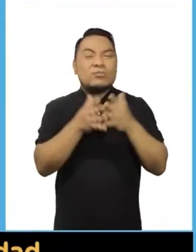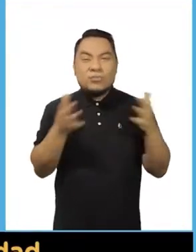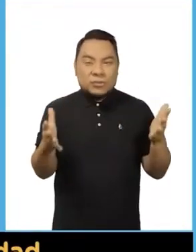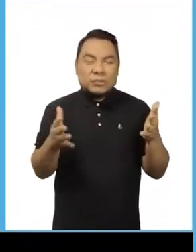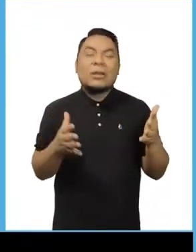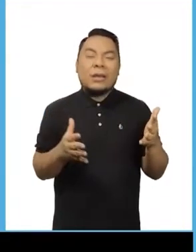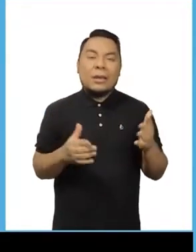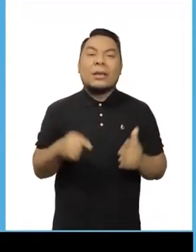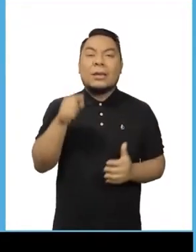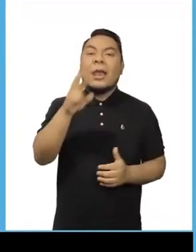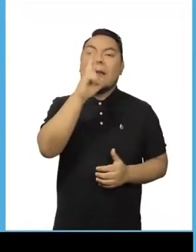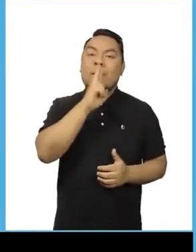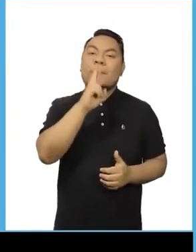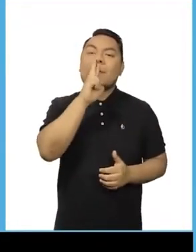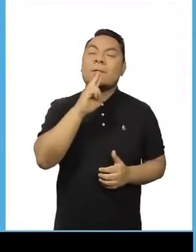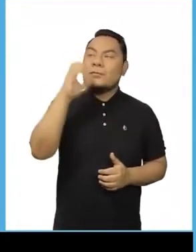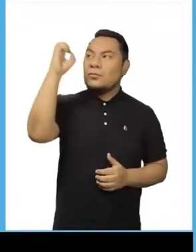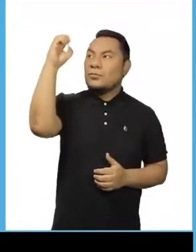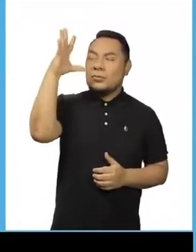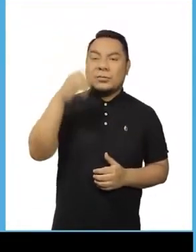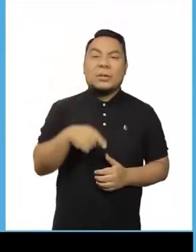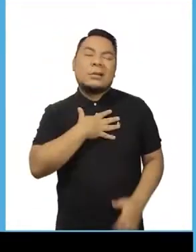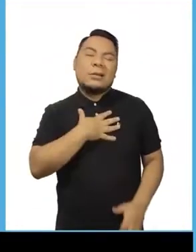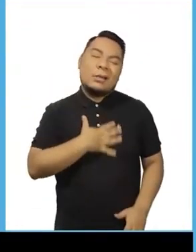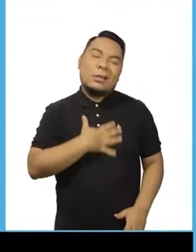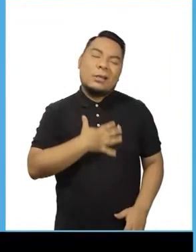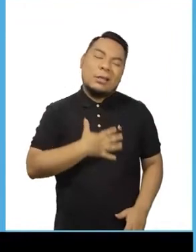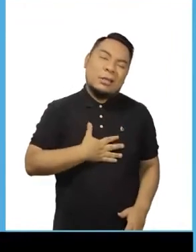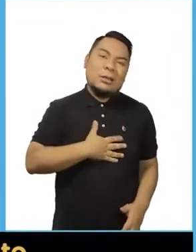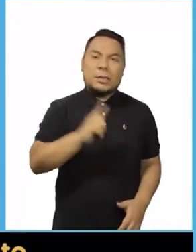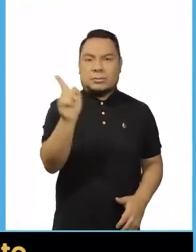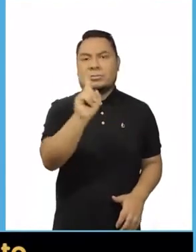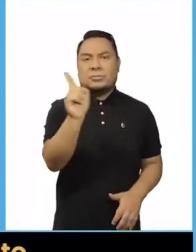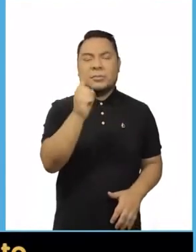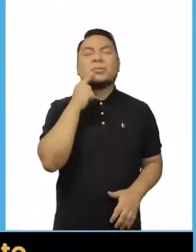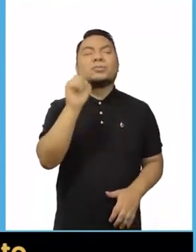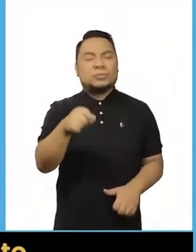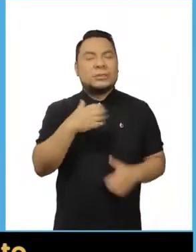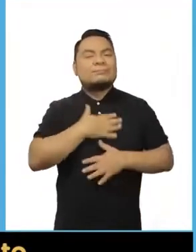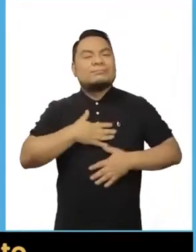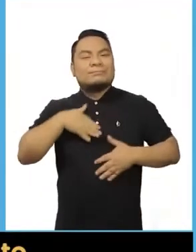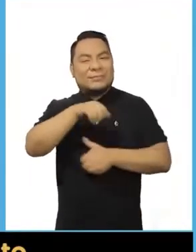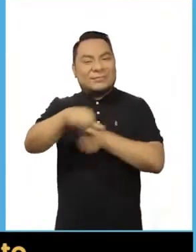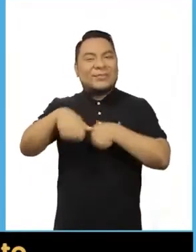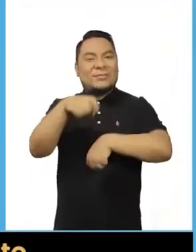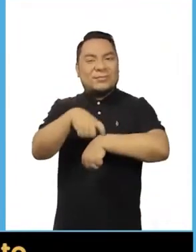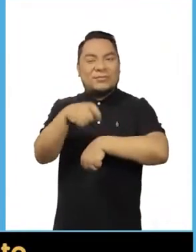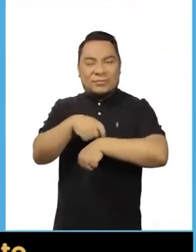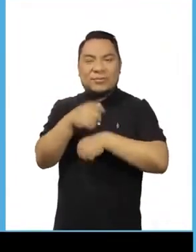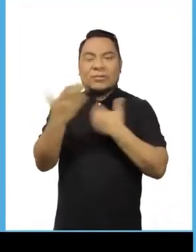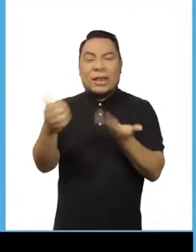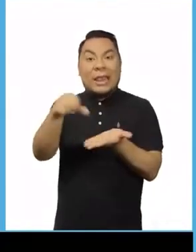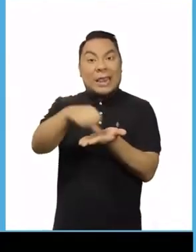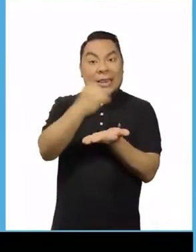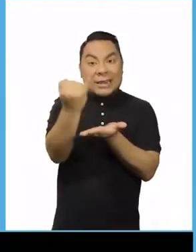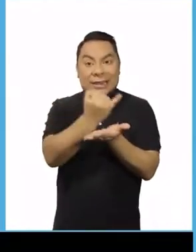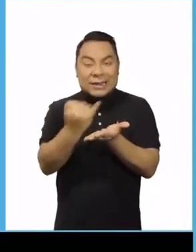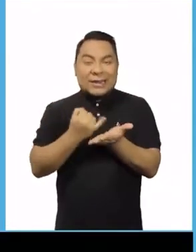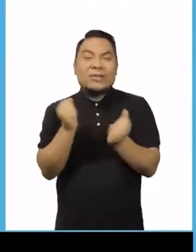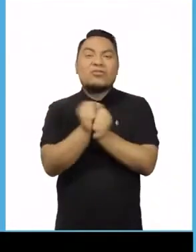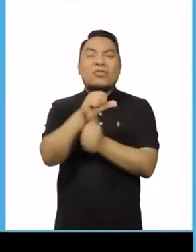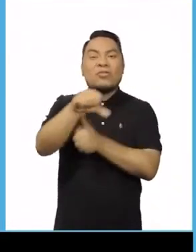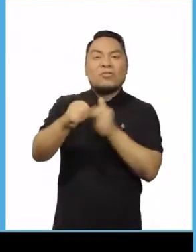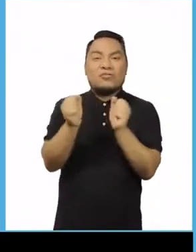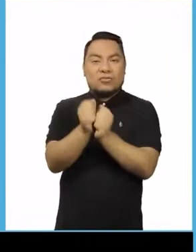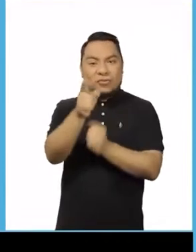la actividad, están en rojo. No te desanimes. La idea es que disfrute del momento, del arte